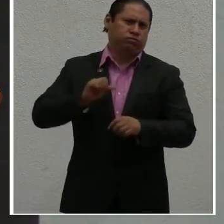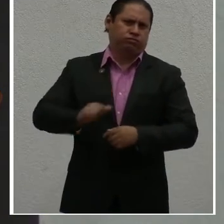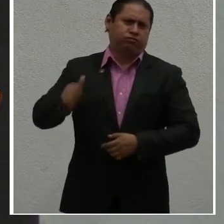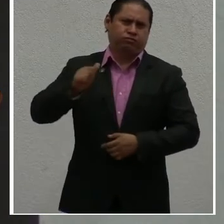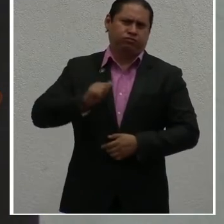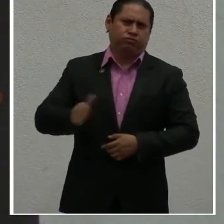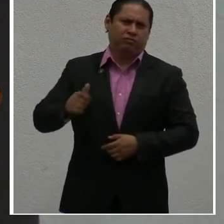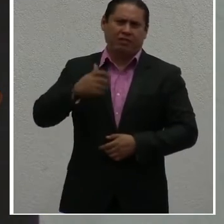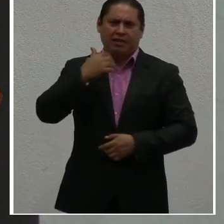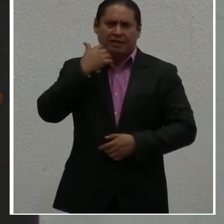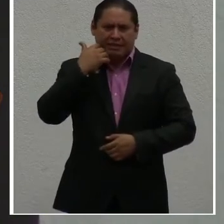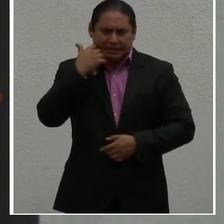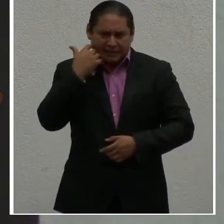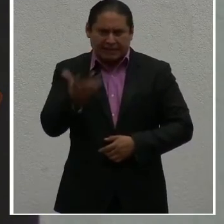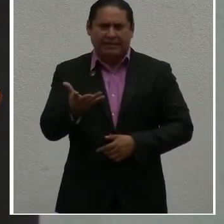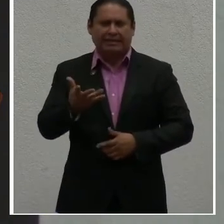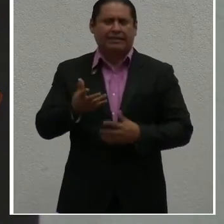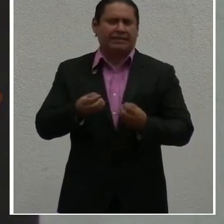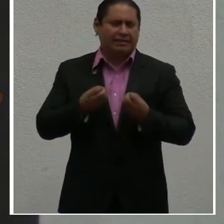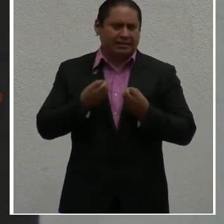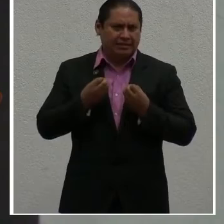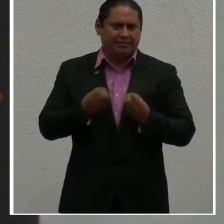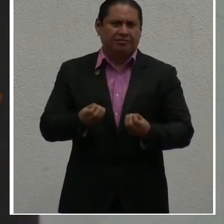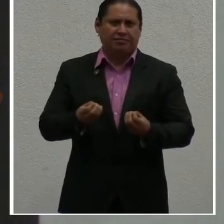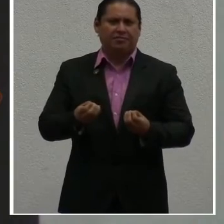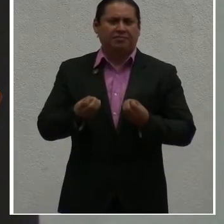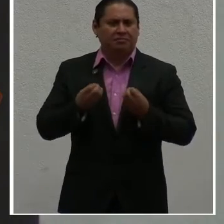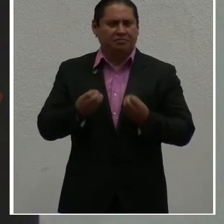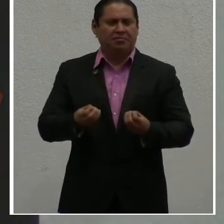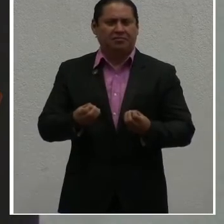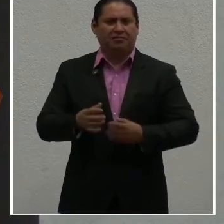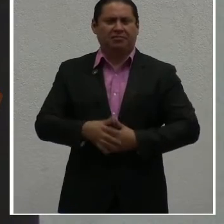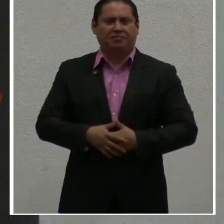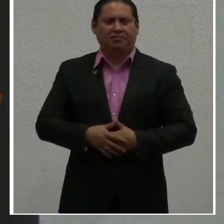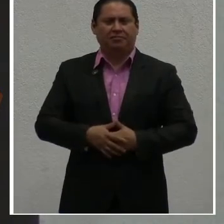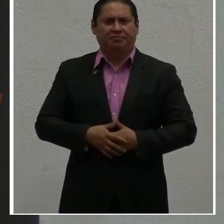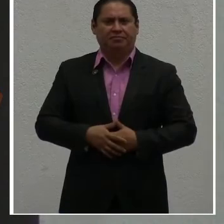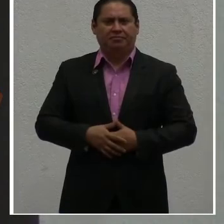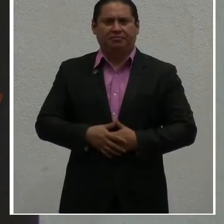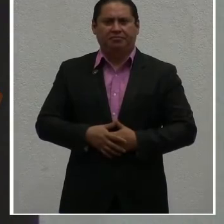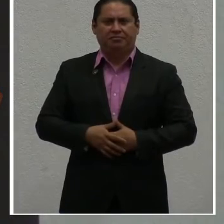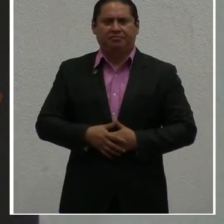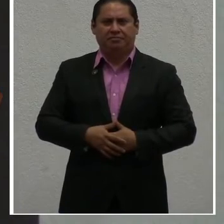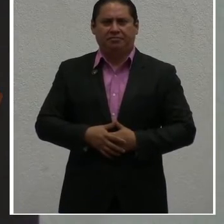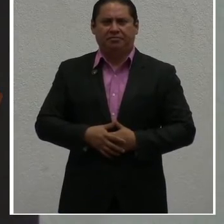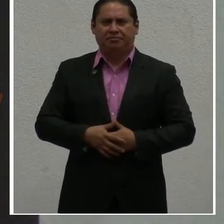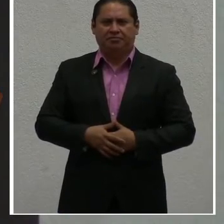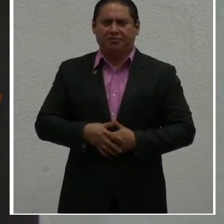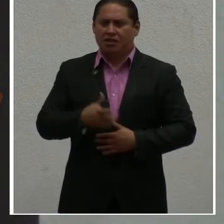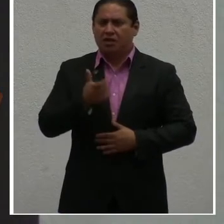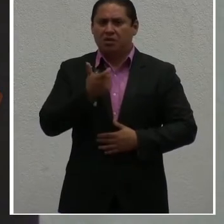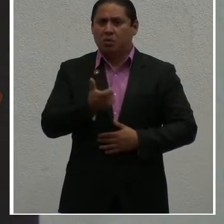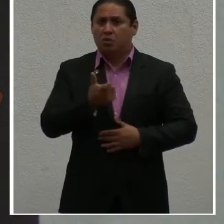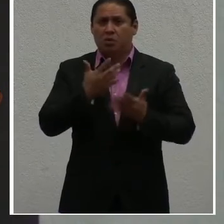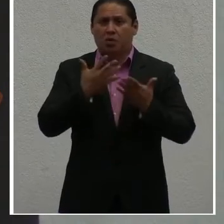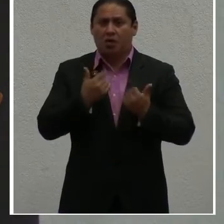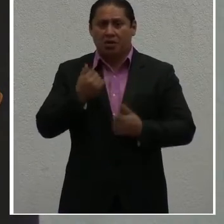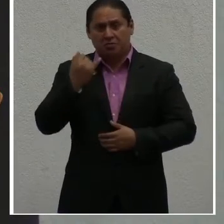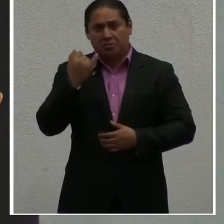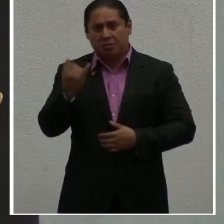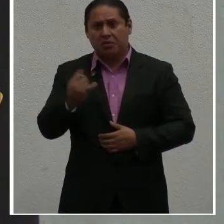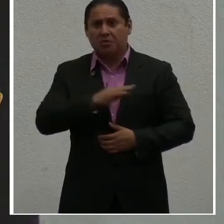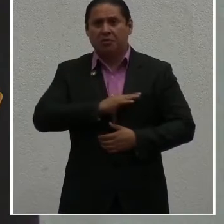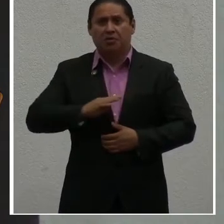Quieren tanto, pero tanto, tanto. A ver, que no les alcance el presupuesto, pues hay